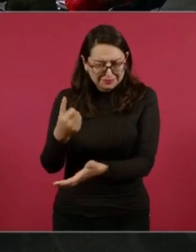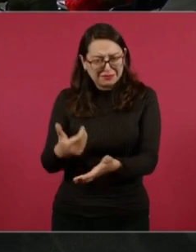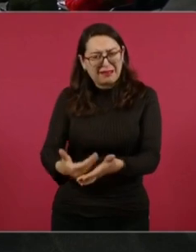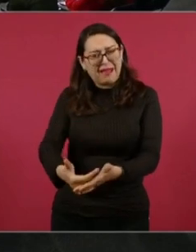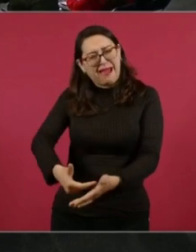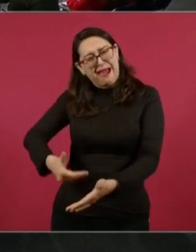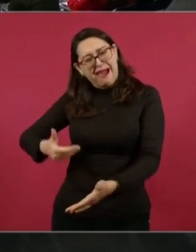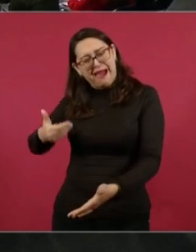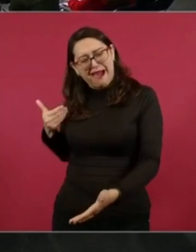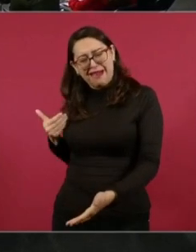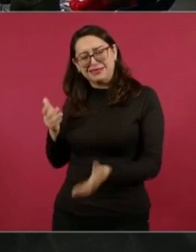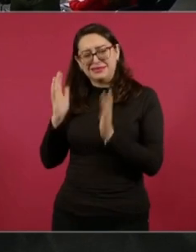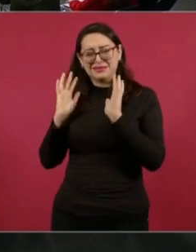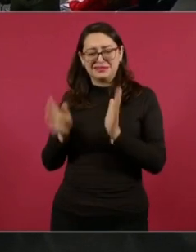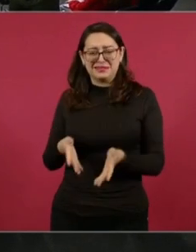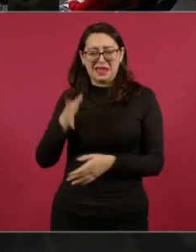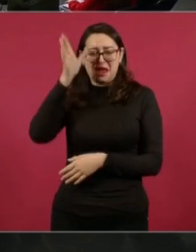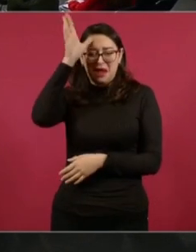planchado.